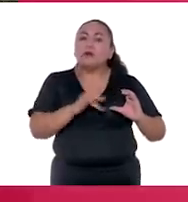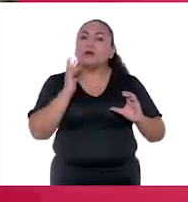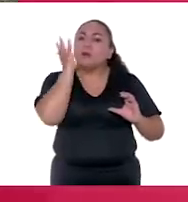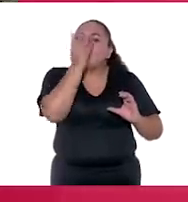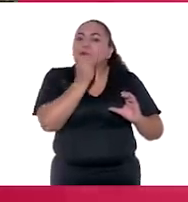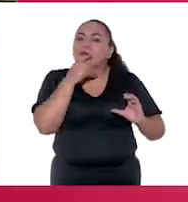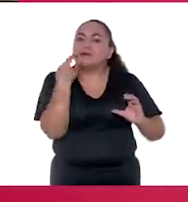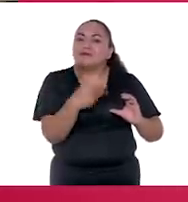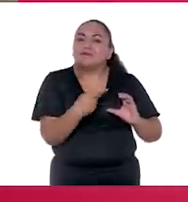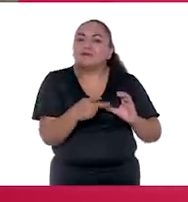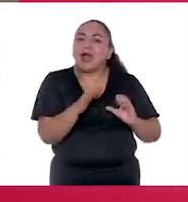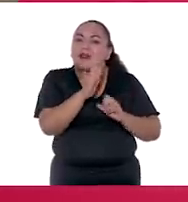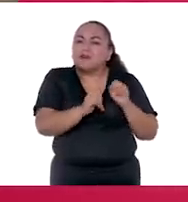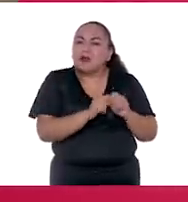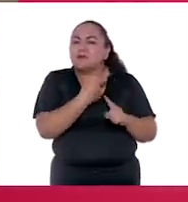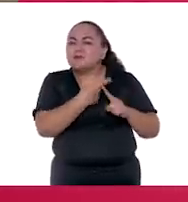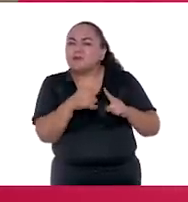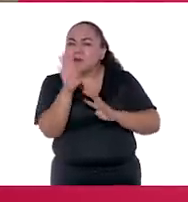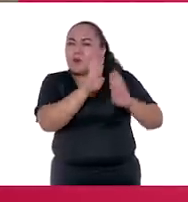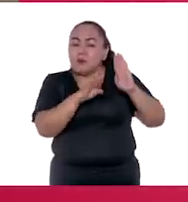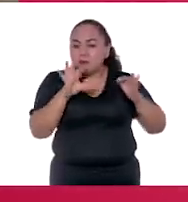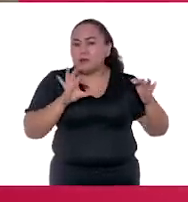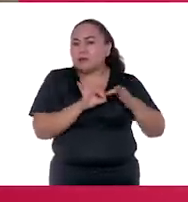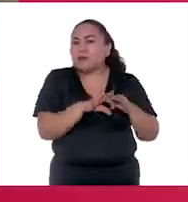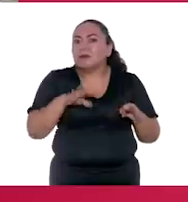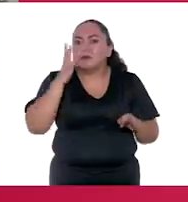maravillas biológicas asociadas a este paraíso.